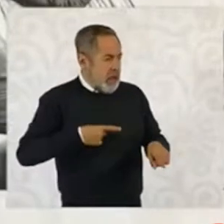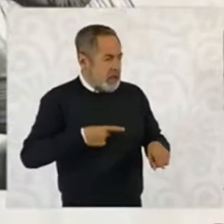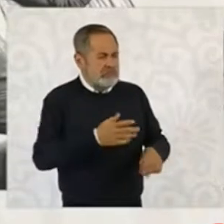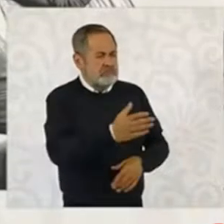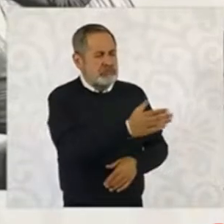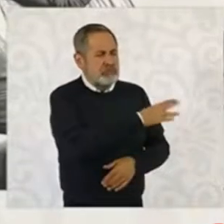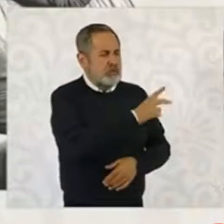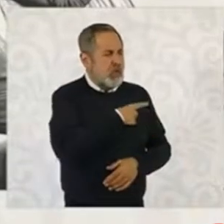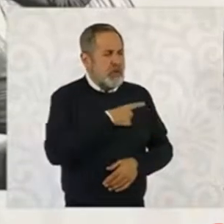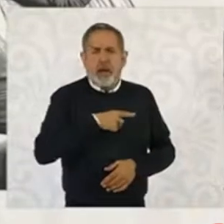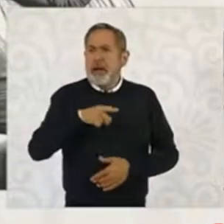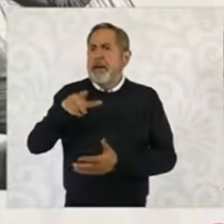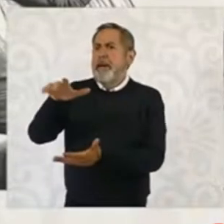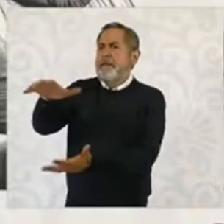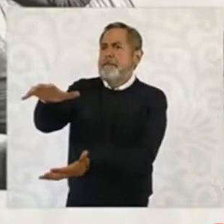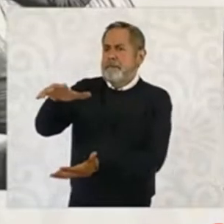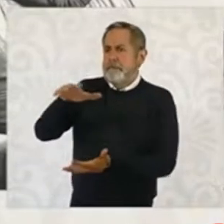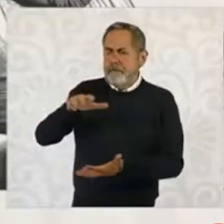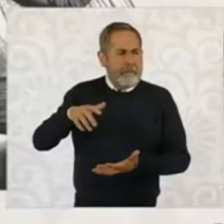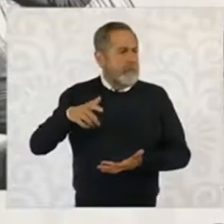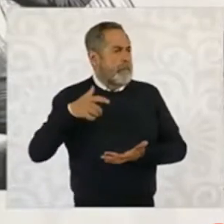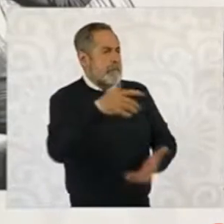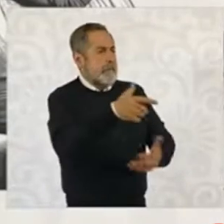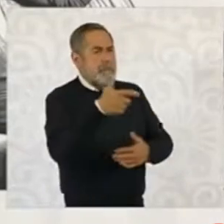los mexicanos,